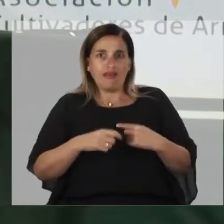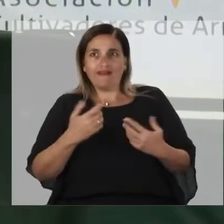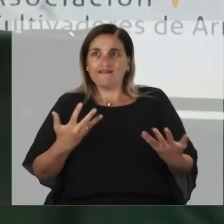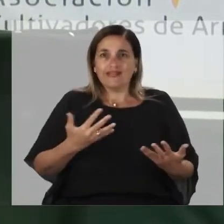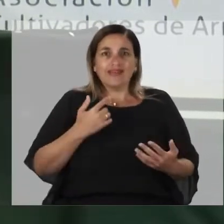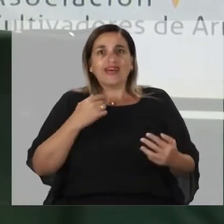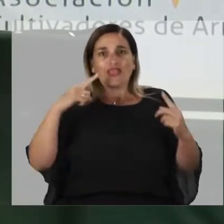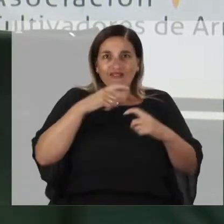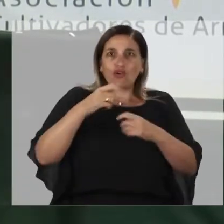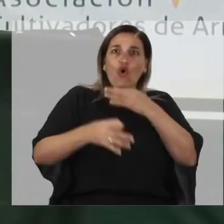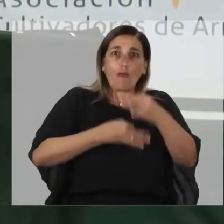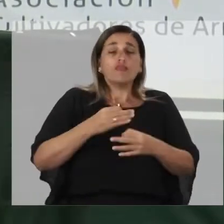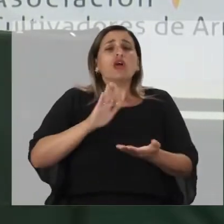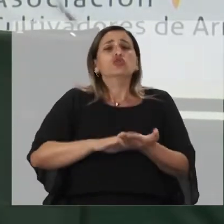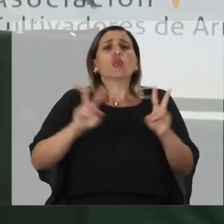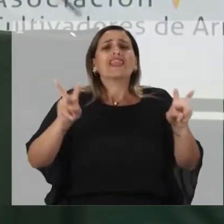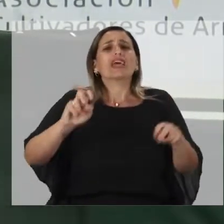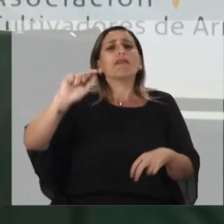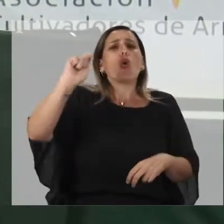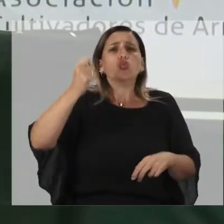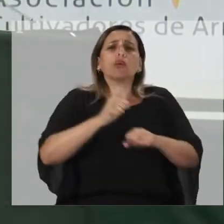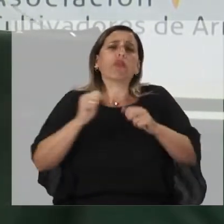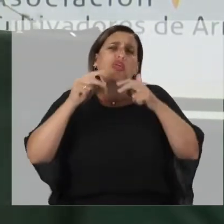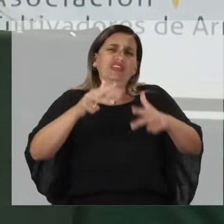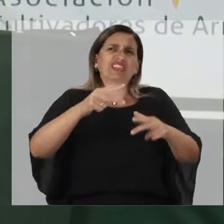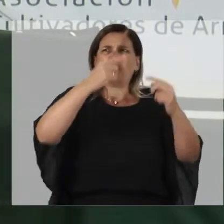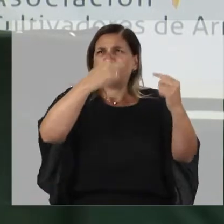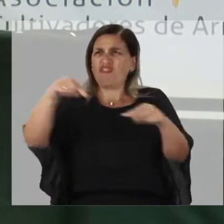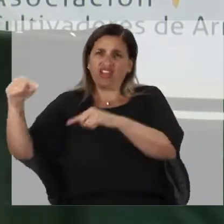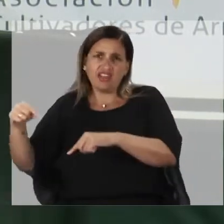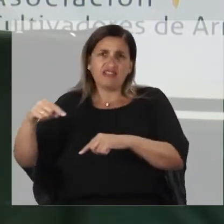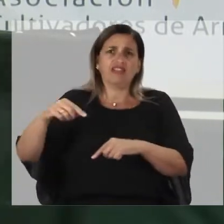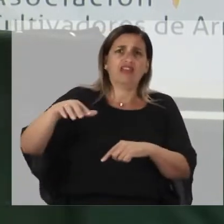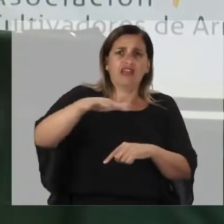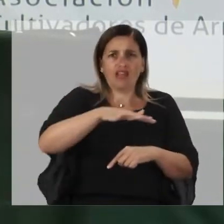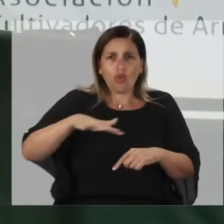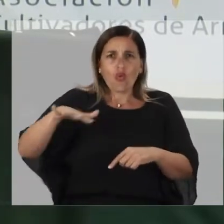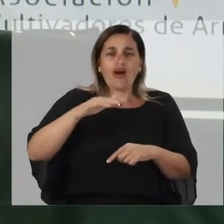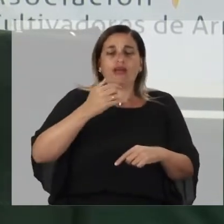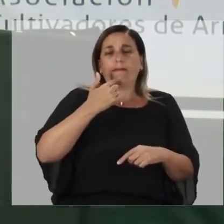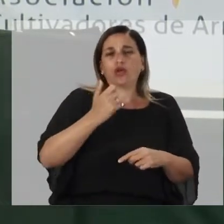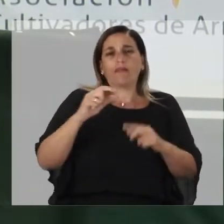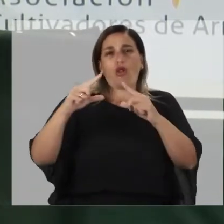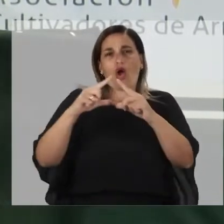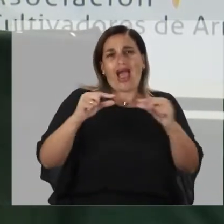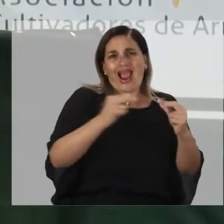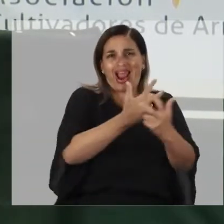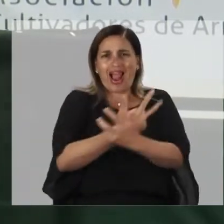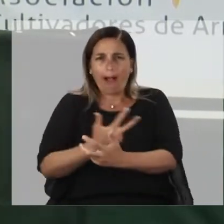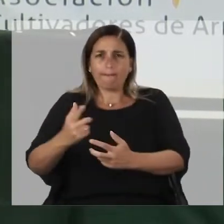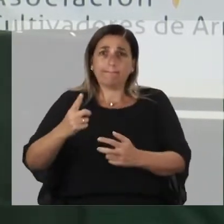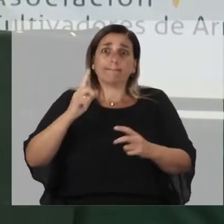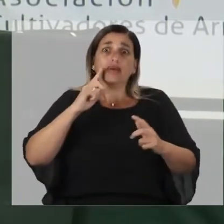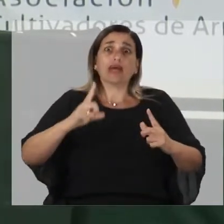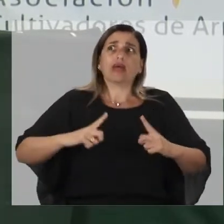convencidos. Con respecto a la UTE, y podría nombrar otros entes, como se nombró ANCAP, que